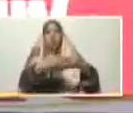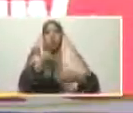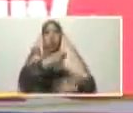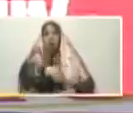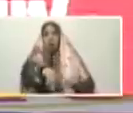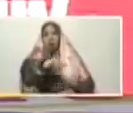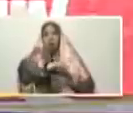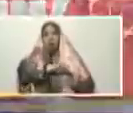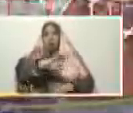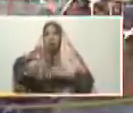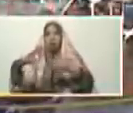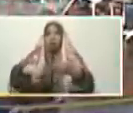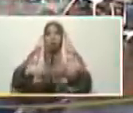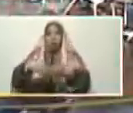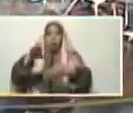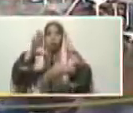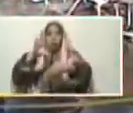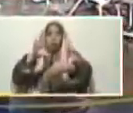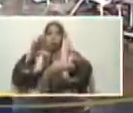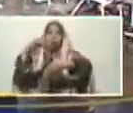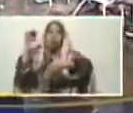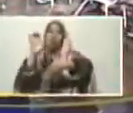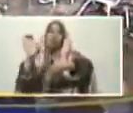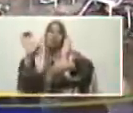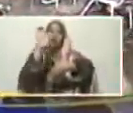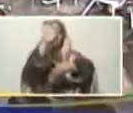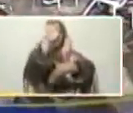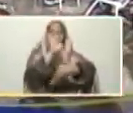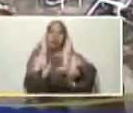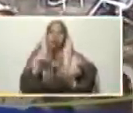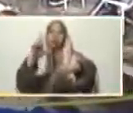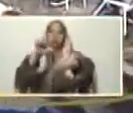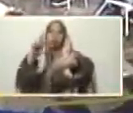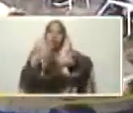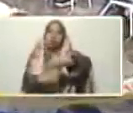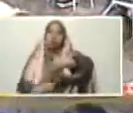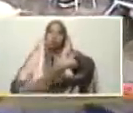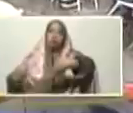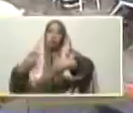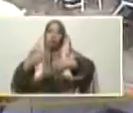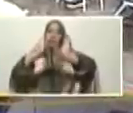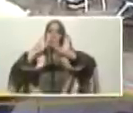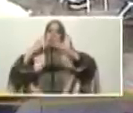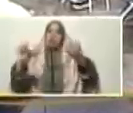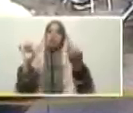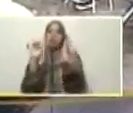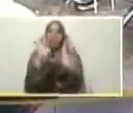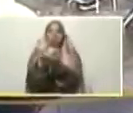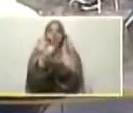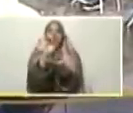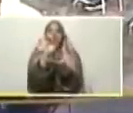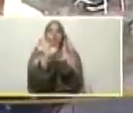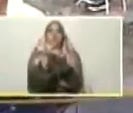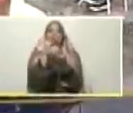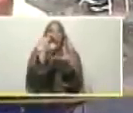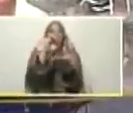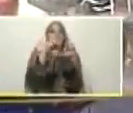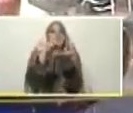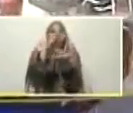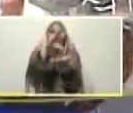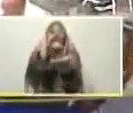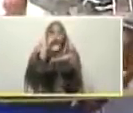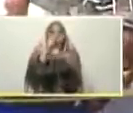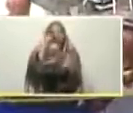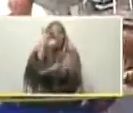toda suramérica de punta a punta votar los echarlos a plomo a plomo limpio